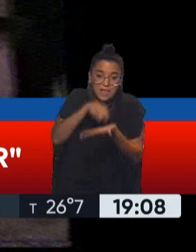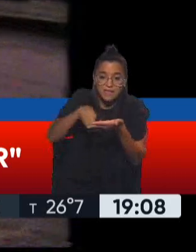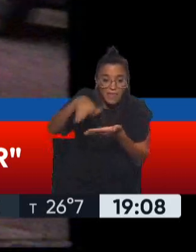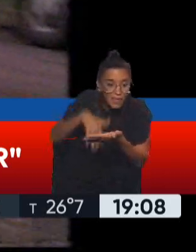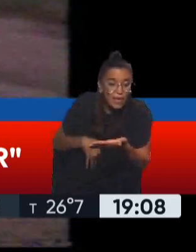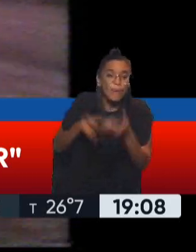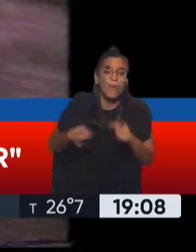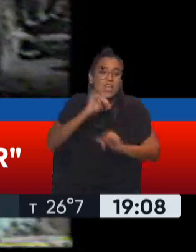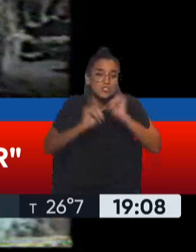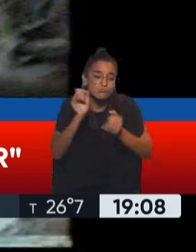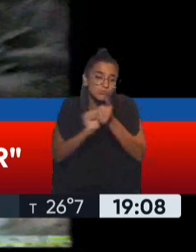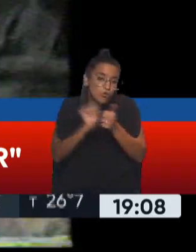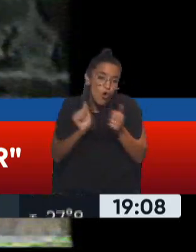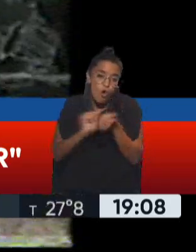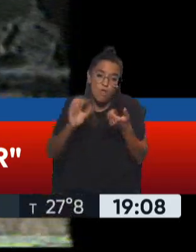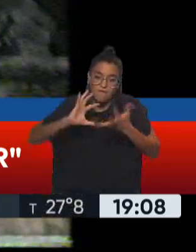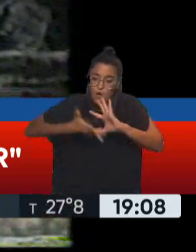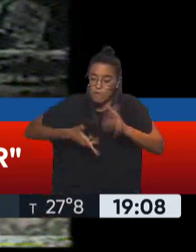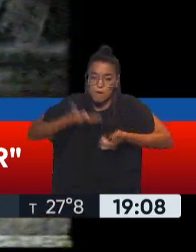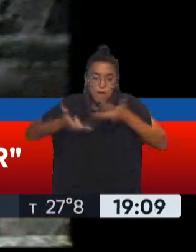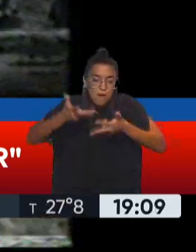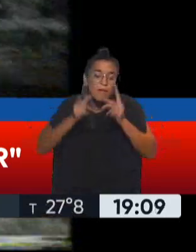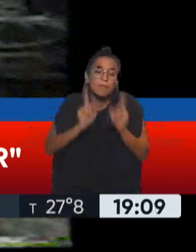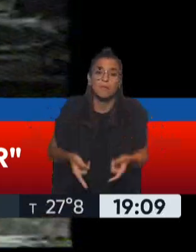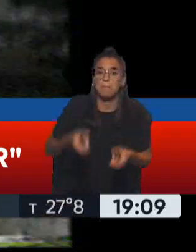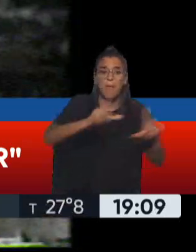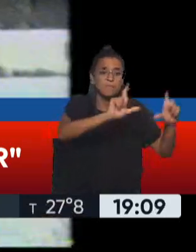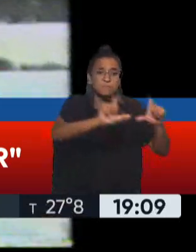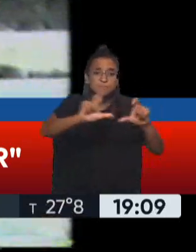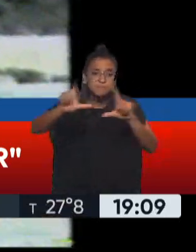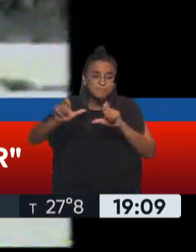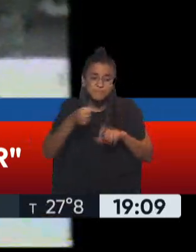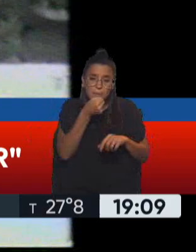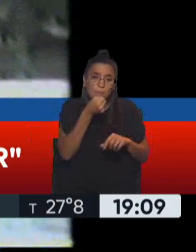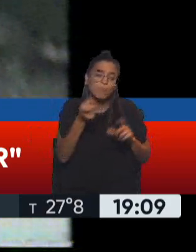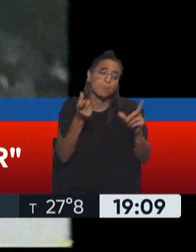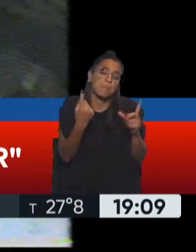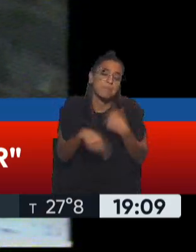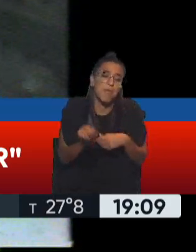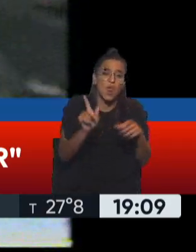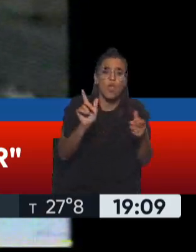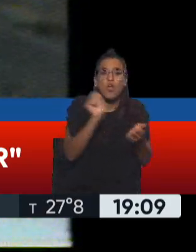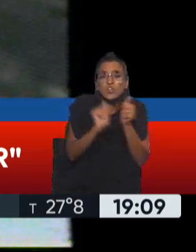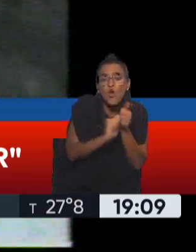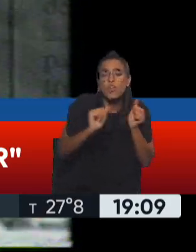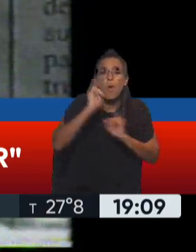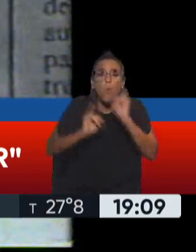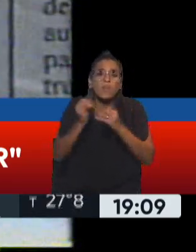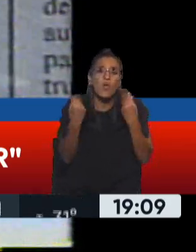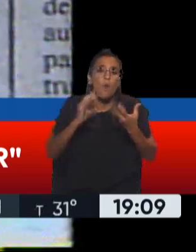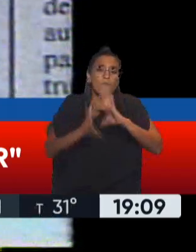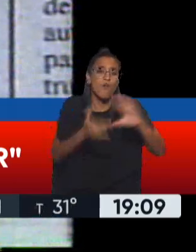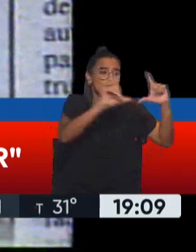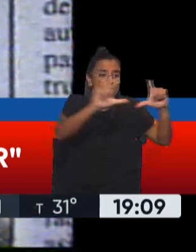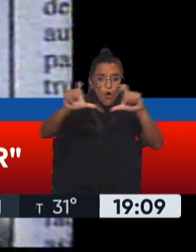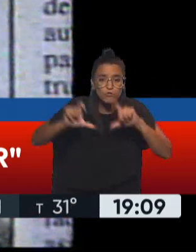nota y cuenta una historia con las palabras, o del reportero gráfico que escribe una historia y cuenta una historia pero con